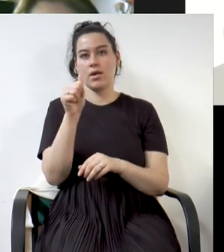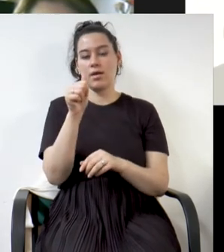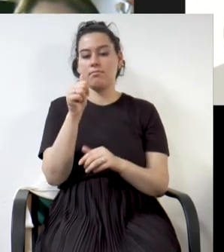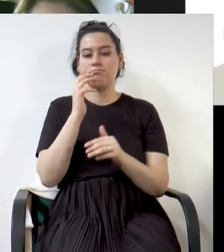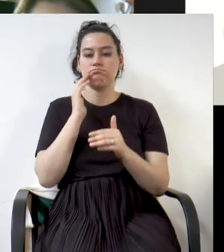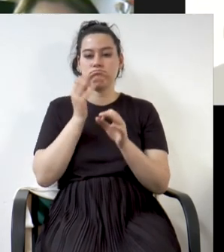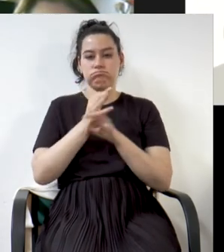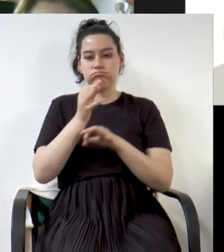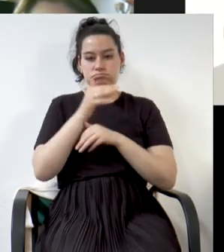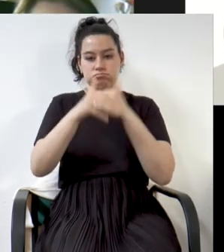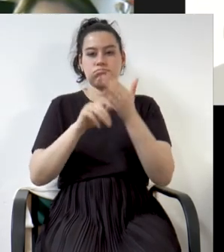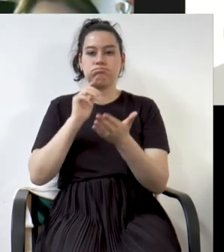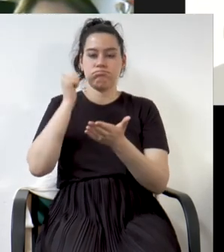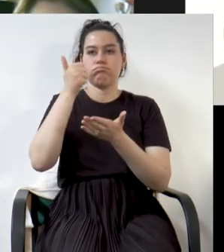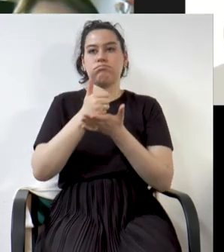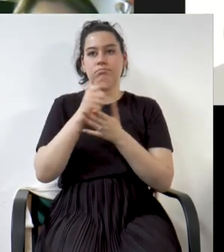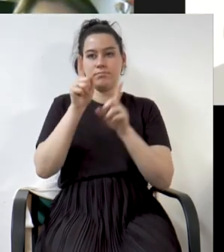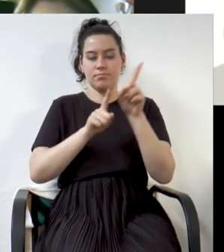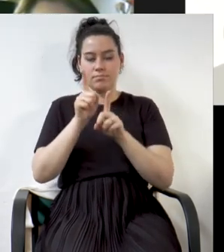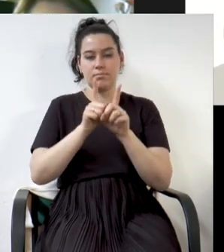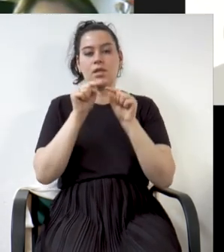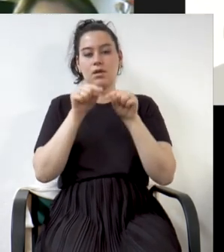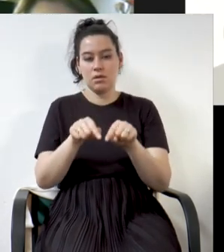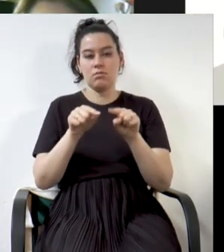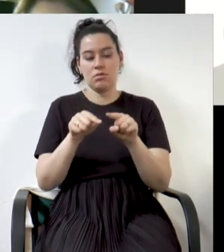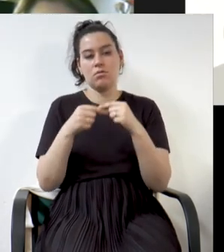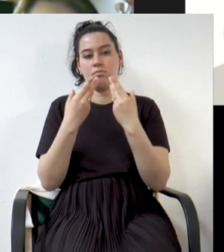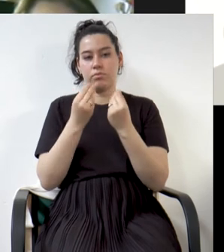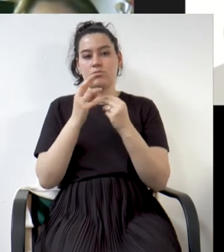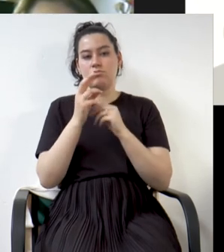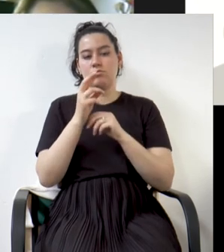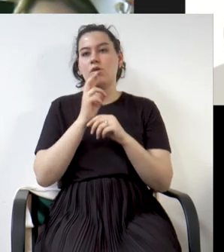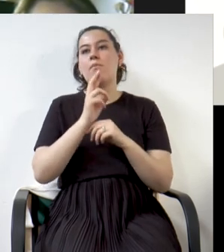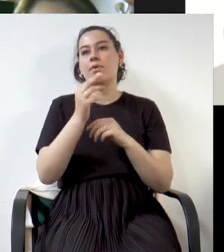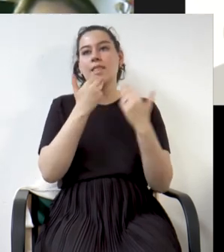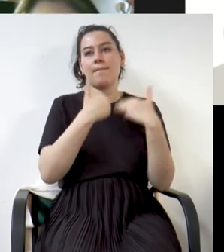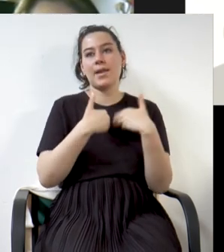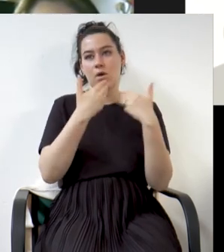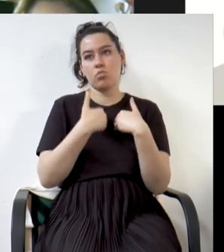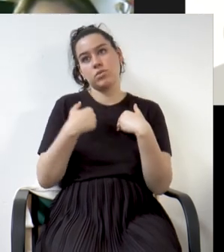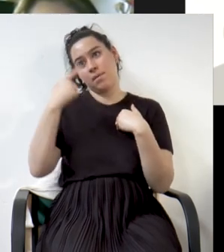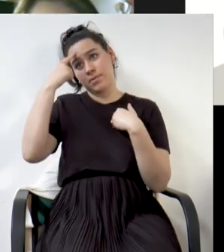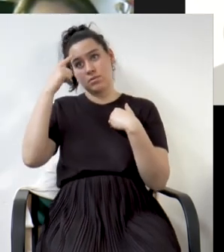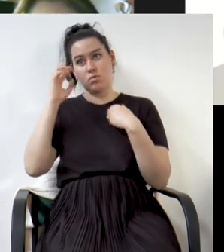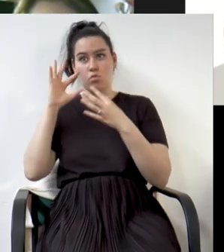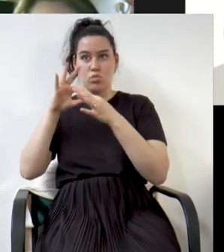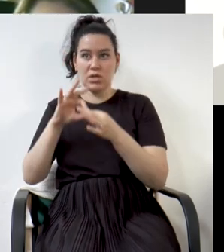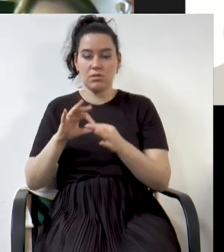de formación y consolidación académica. ¿Ah? Y esto contesta muchas de las preguntas, al menos de las tres preguntas que me llegaron a mí en el